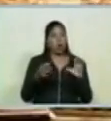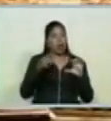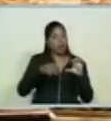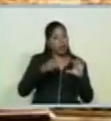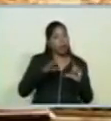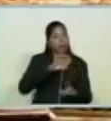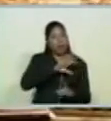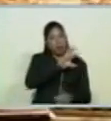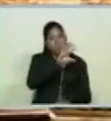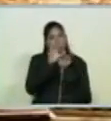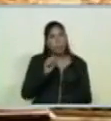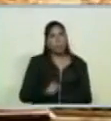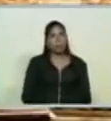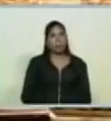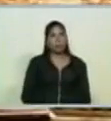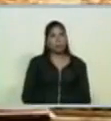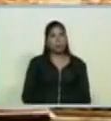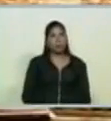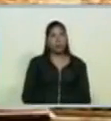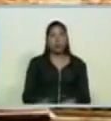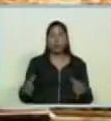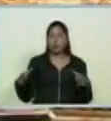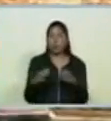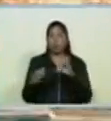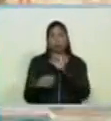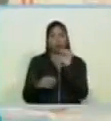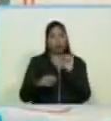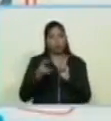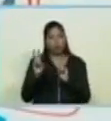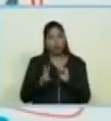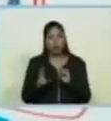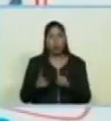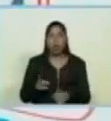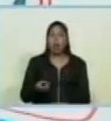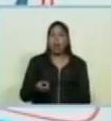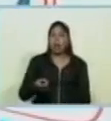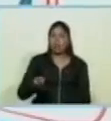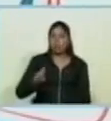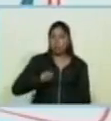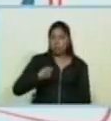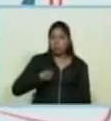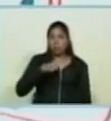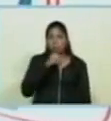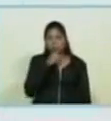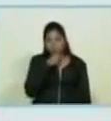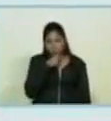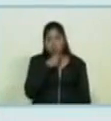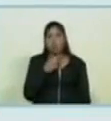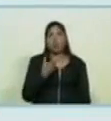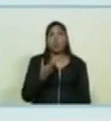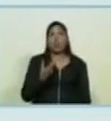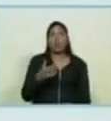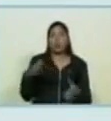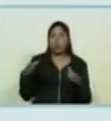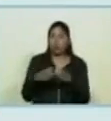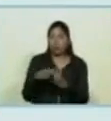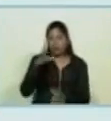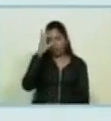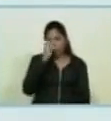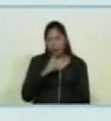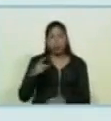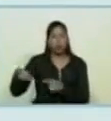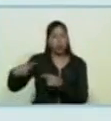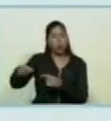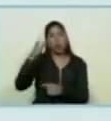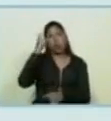de la patria, el movimiento Somos Venezuela, nuestros pensionados, nuestros sectores con alguna discapacidad, atender a nuestro pueblo todos los